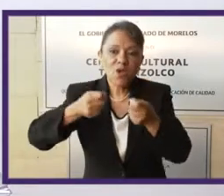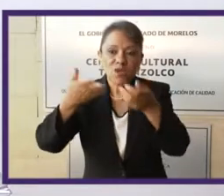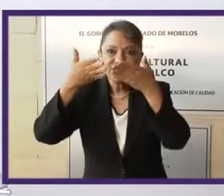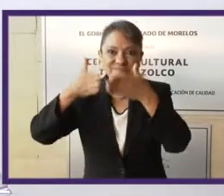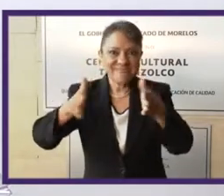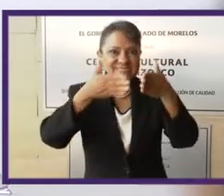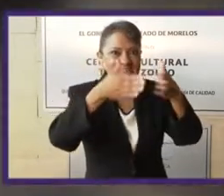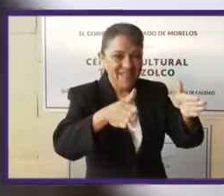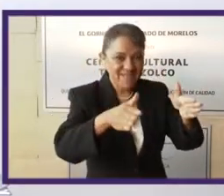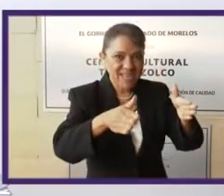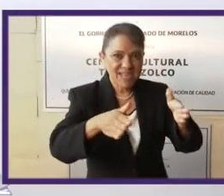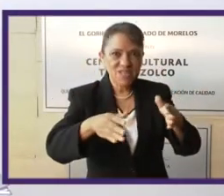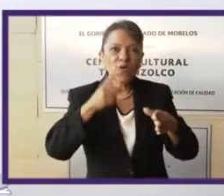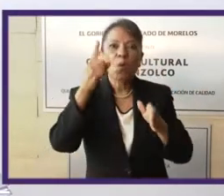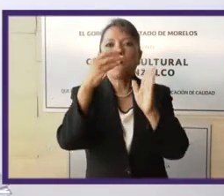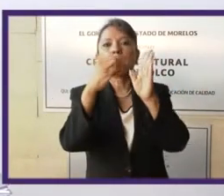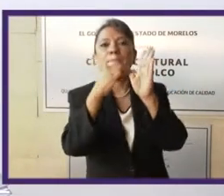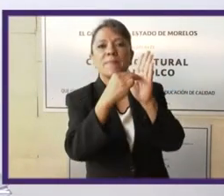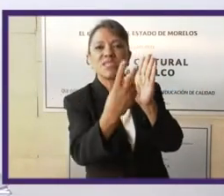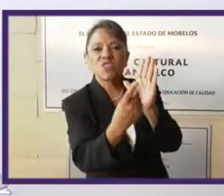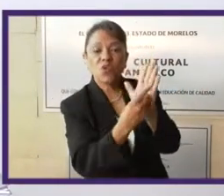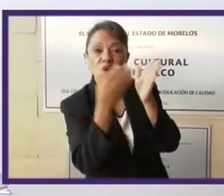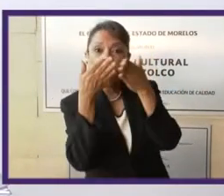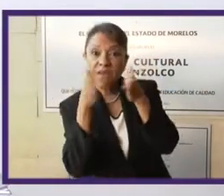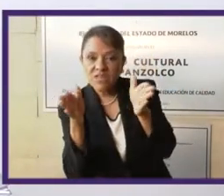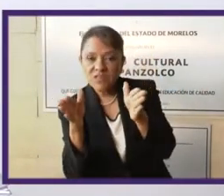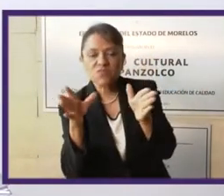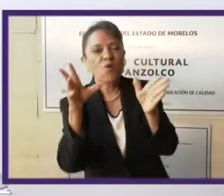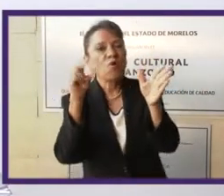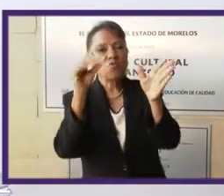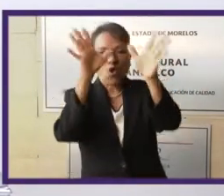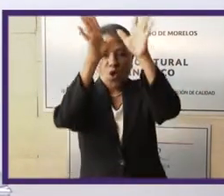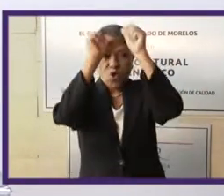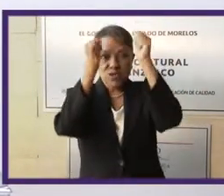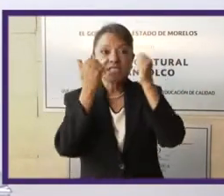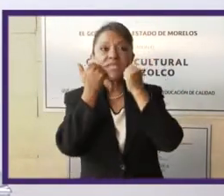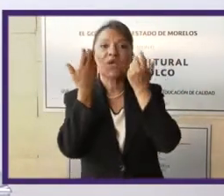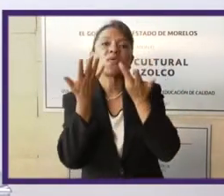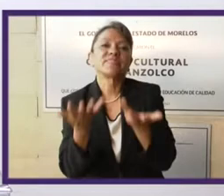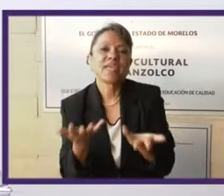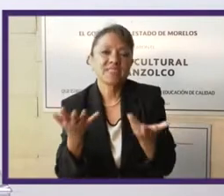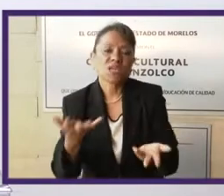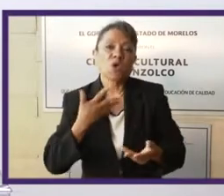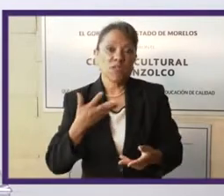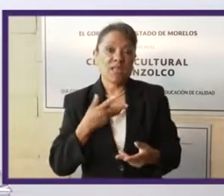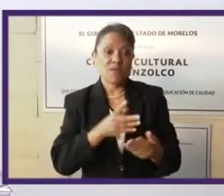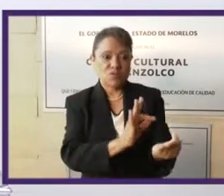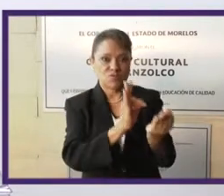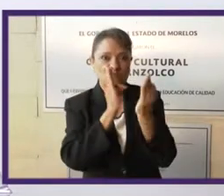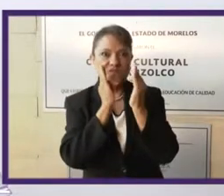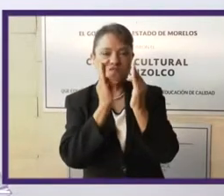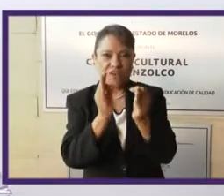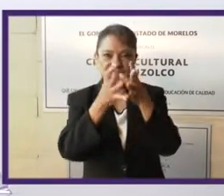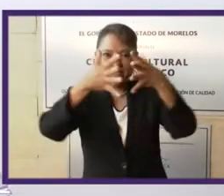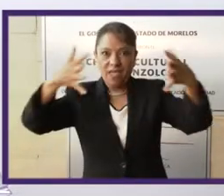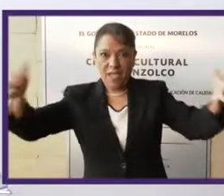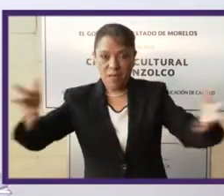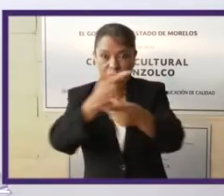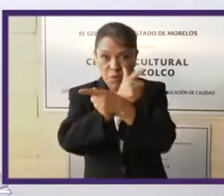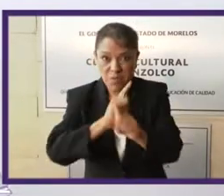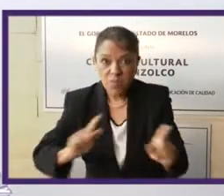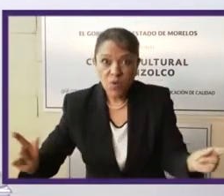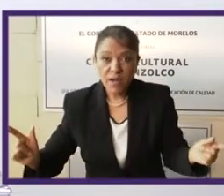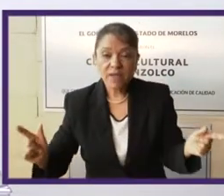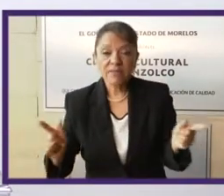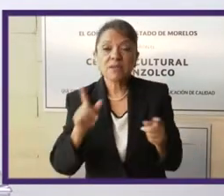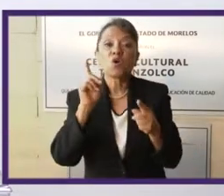en un método abierto no coincide con el deseo que tenemos de un frente amplio democrático en donde